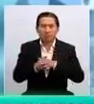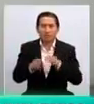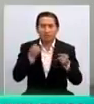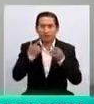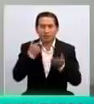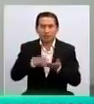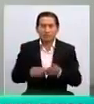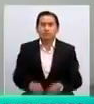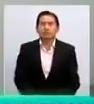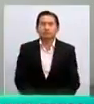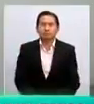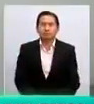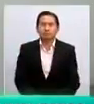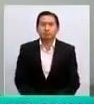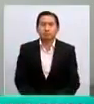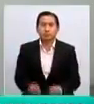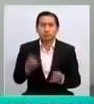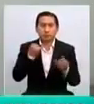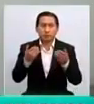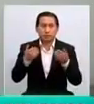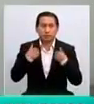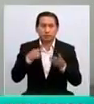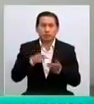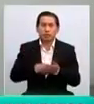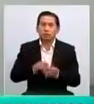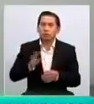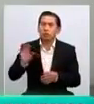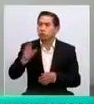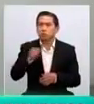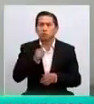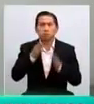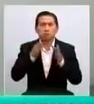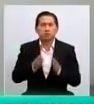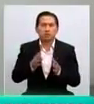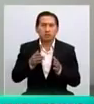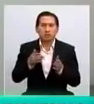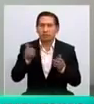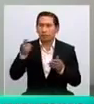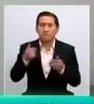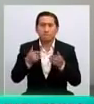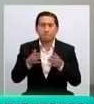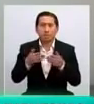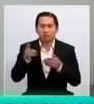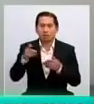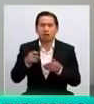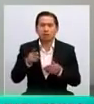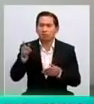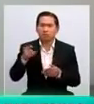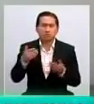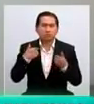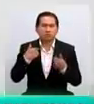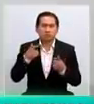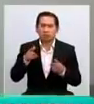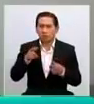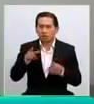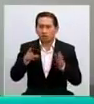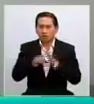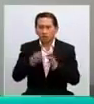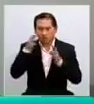informe. Y la información que tienen por parte de los periodistas realizados en Panamá son ilegalmente